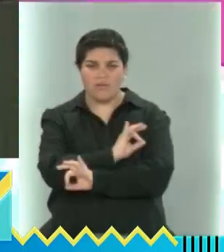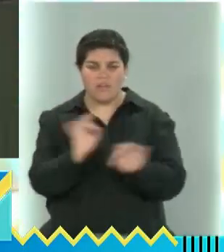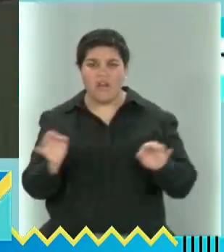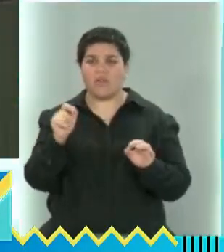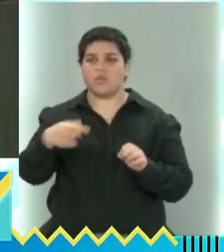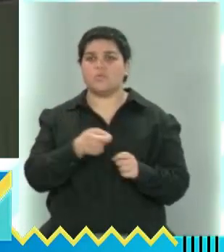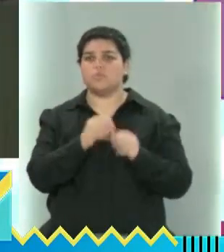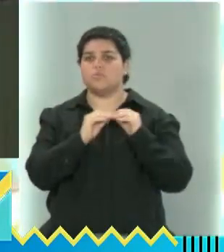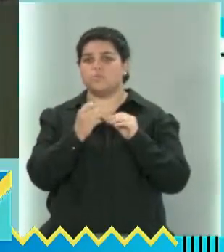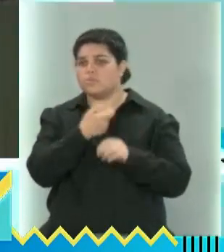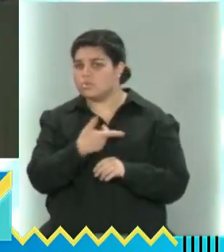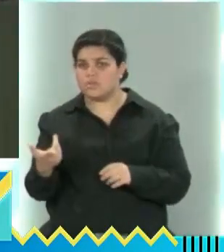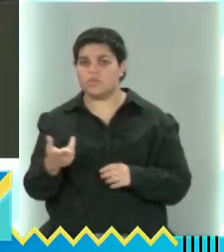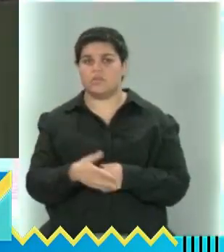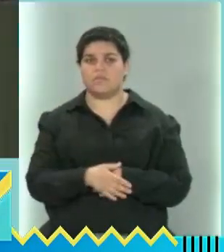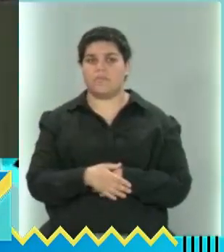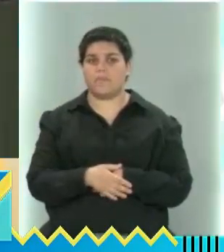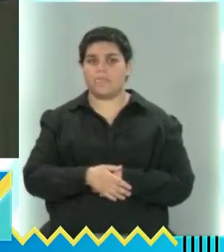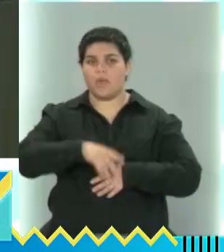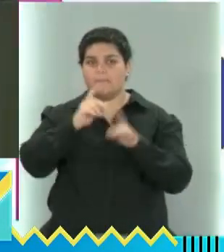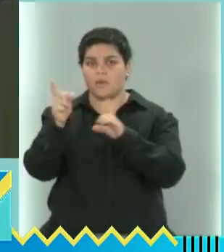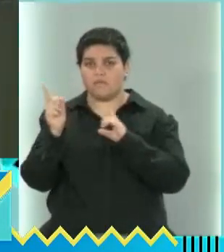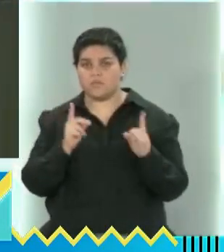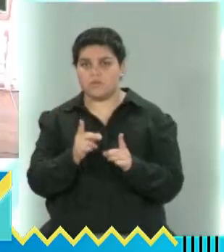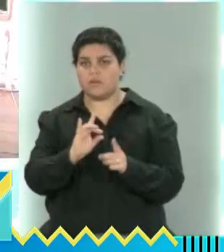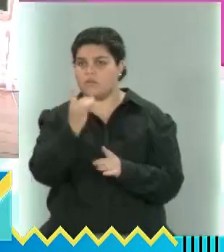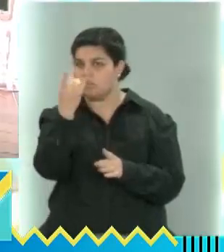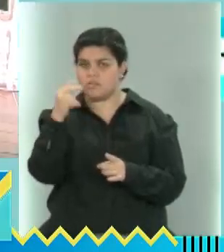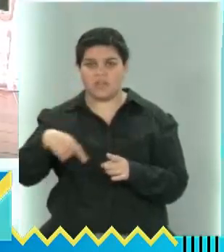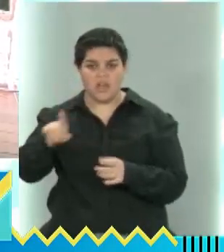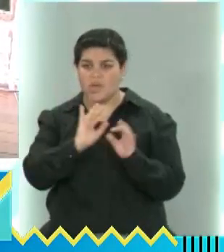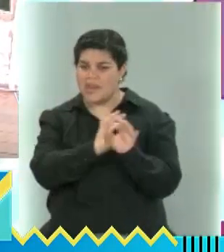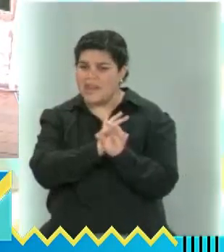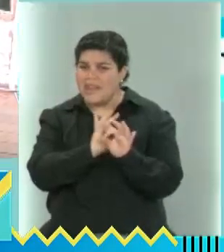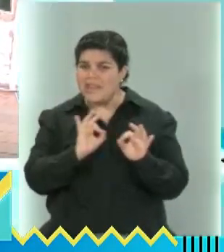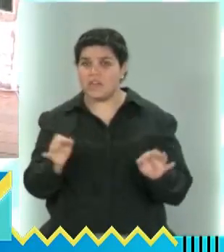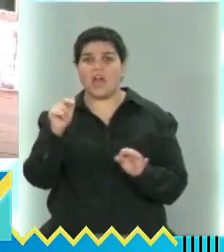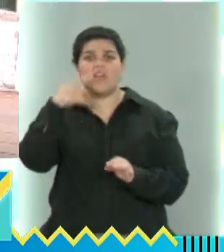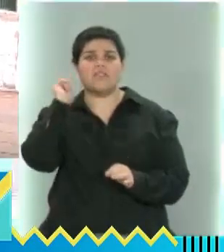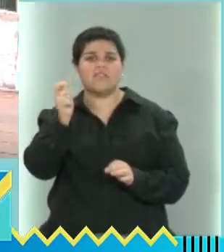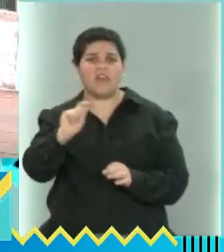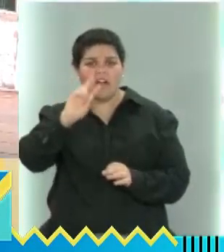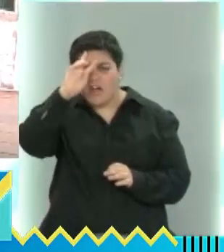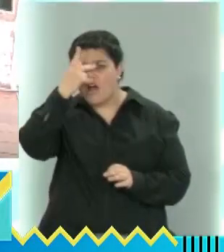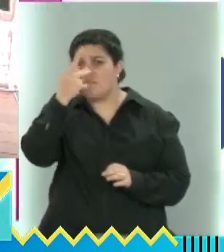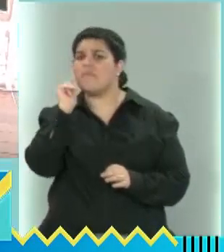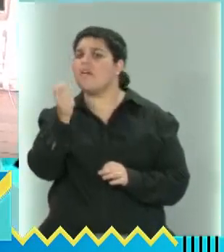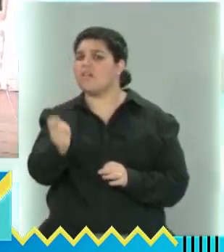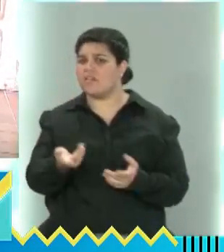pauta salarial para la docencia universitaria, creo que quien tiene que cambiar la actitud, ya